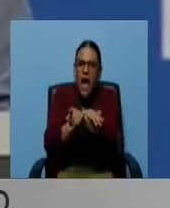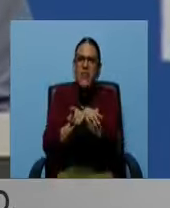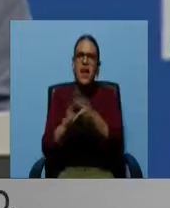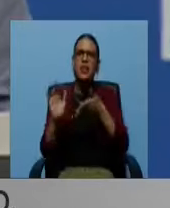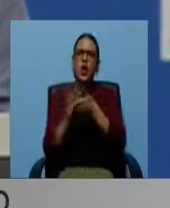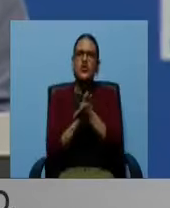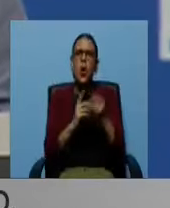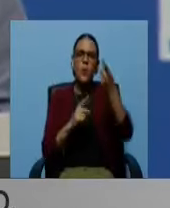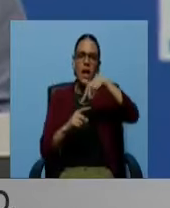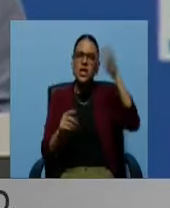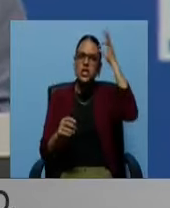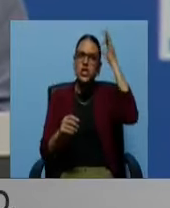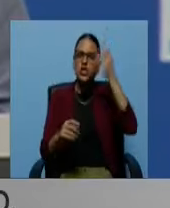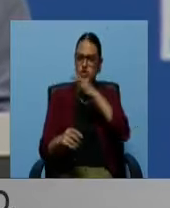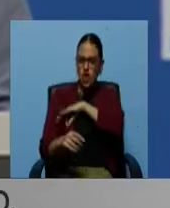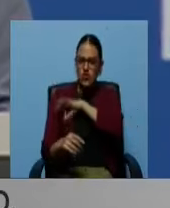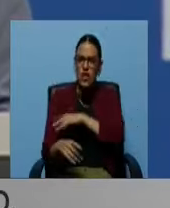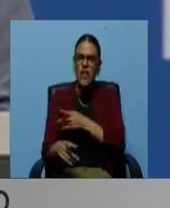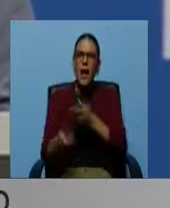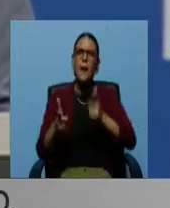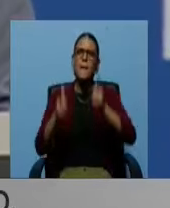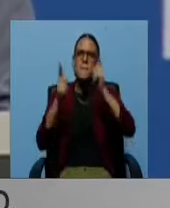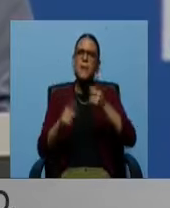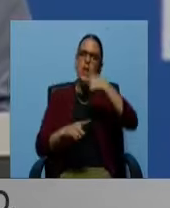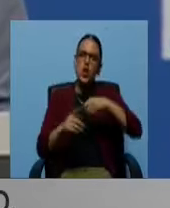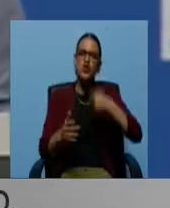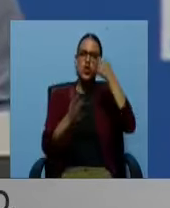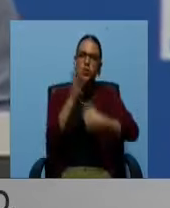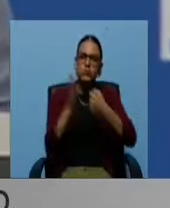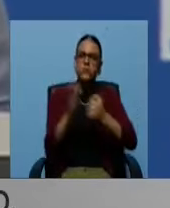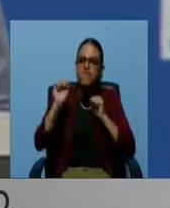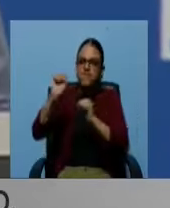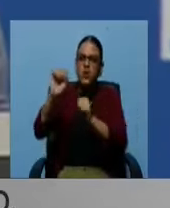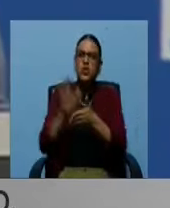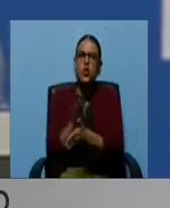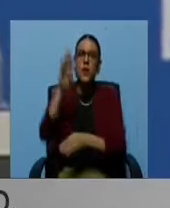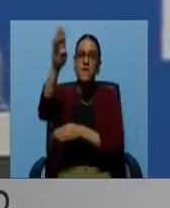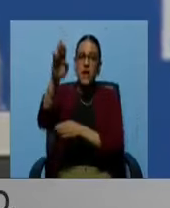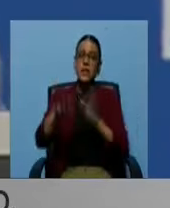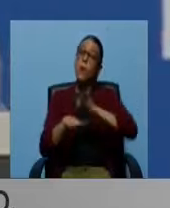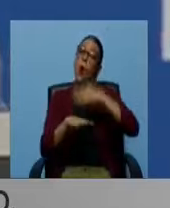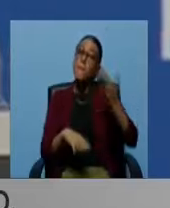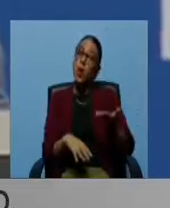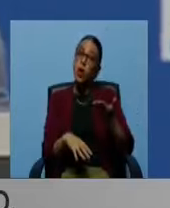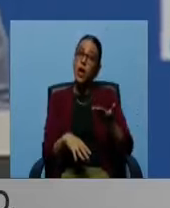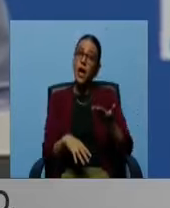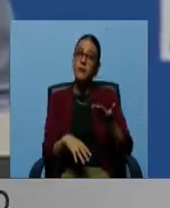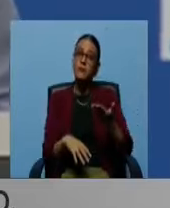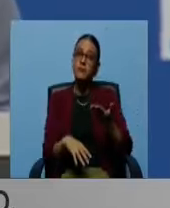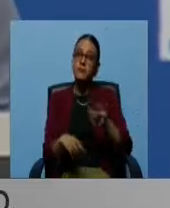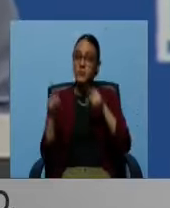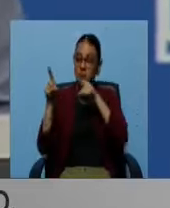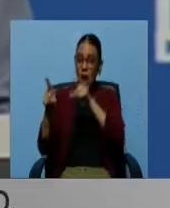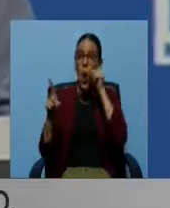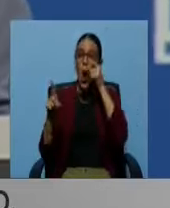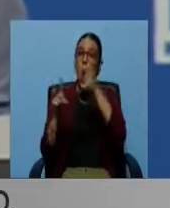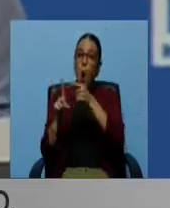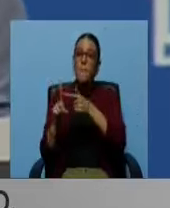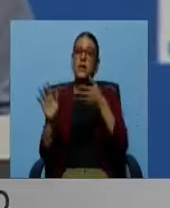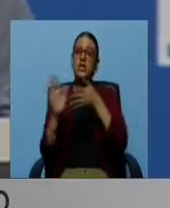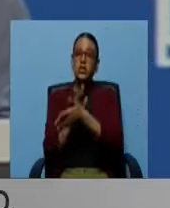de la sociedad, nos va a permitir combatirlo. Porque como decía ese combatiente